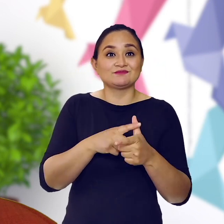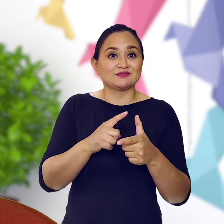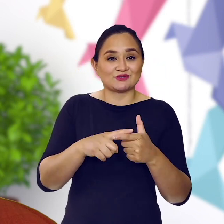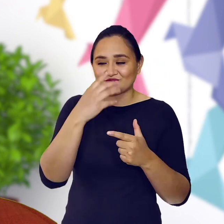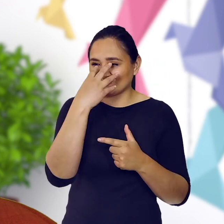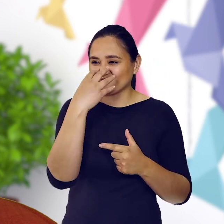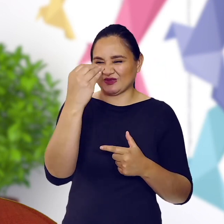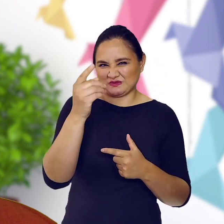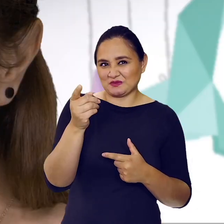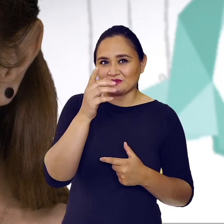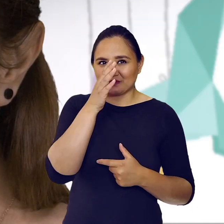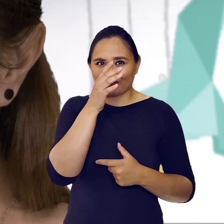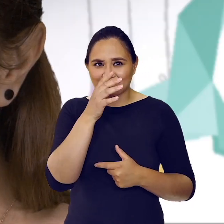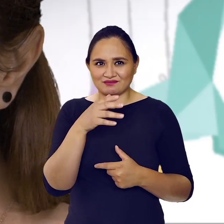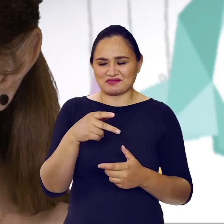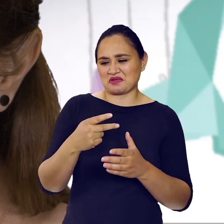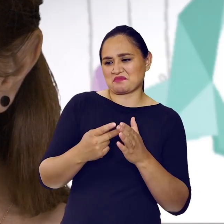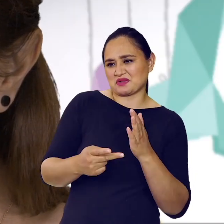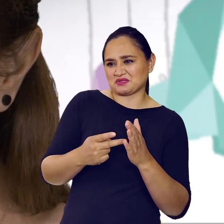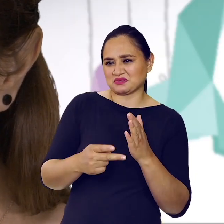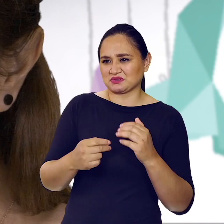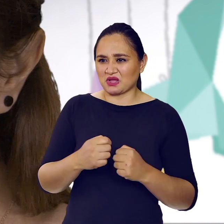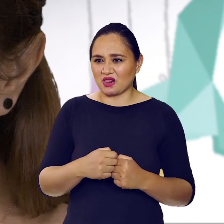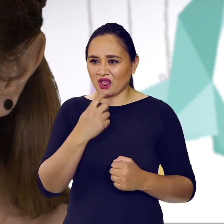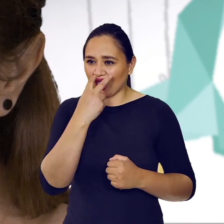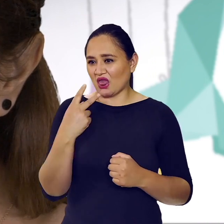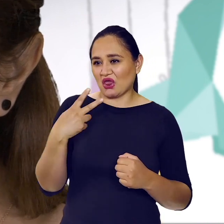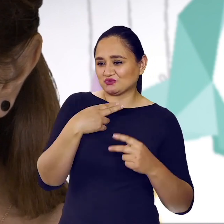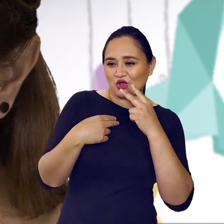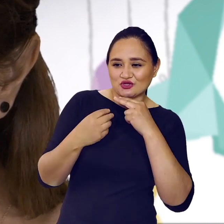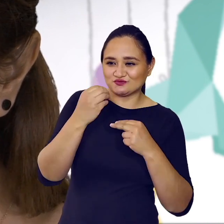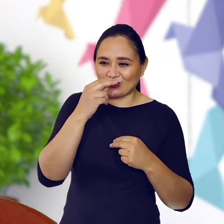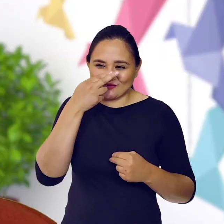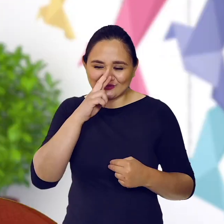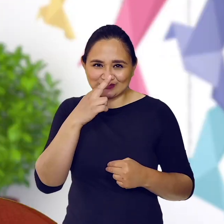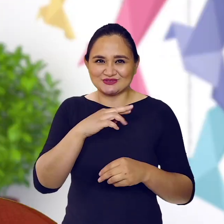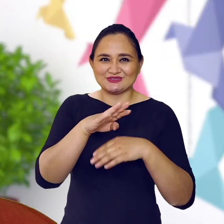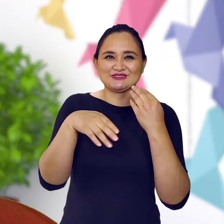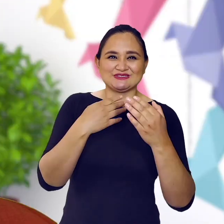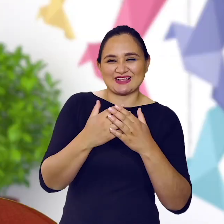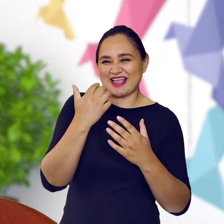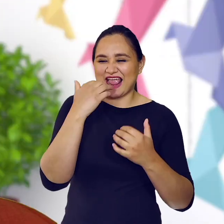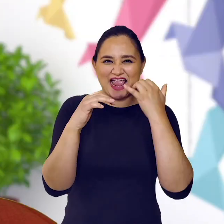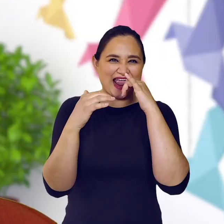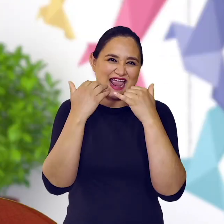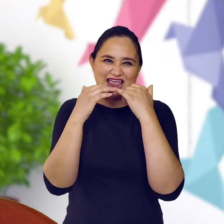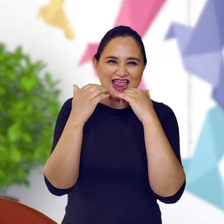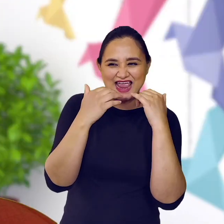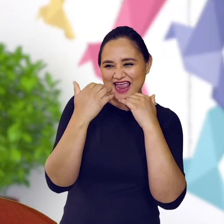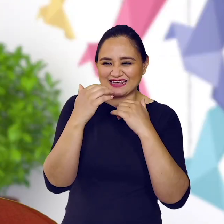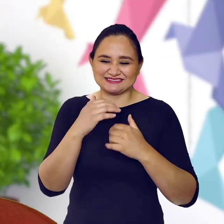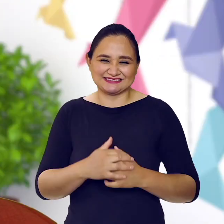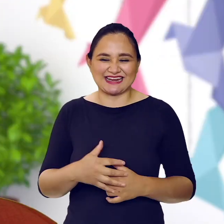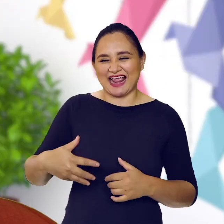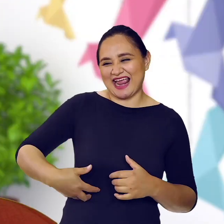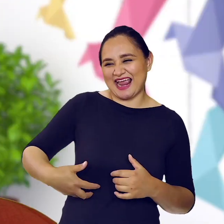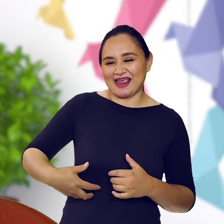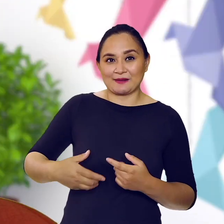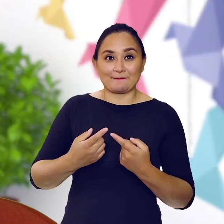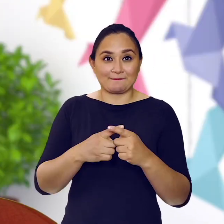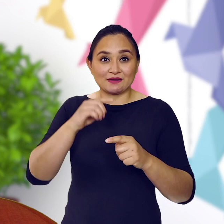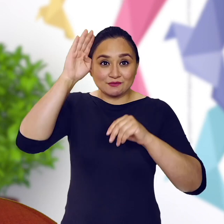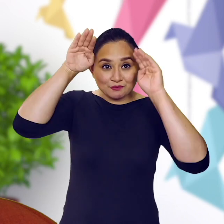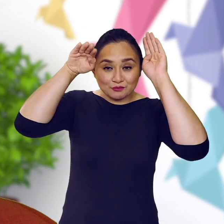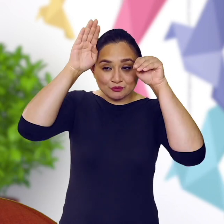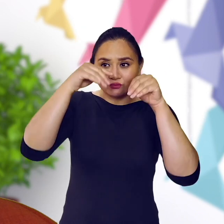le dijo, burlón: ¿Qué pasó, Miguel? ¿Se te comió la lengua el ratón? Todos en la clase estallaron a carcajadas. Pero